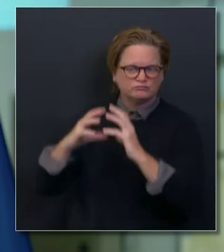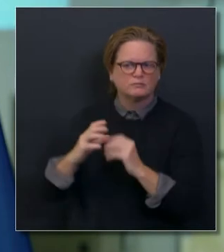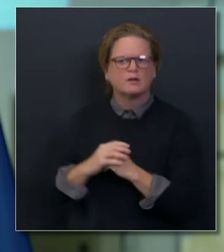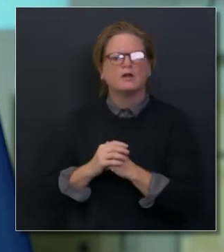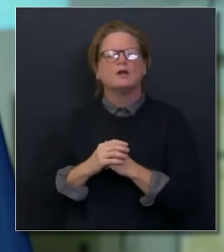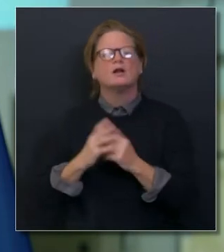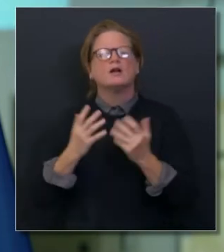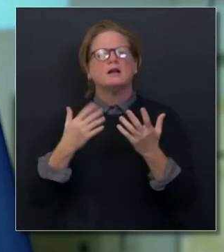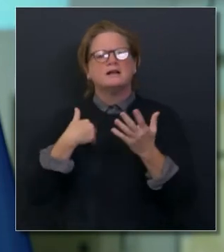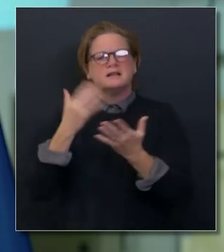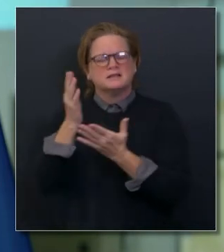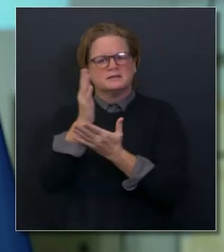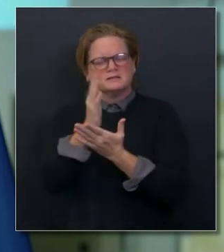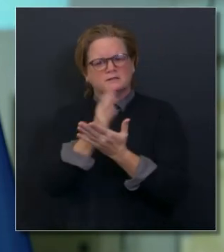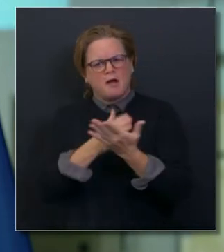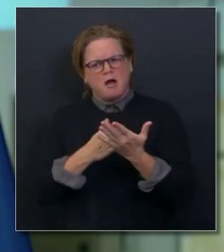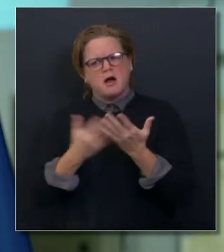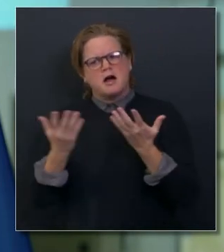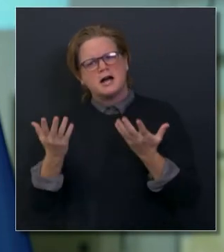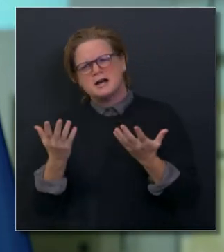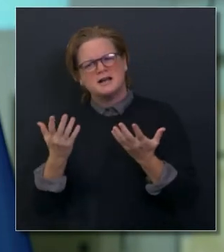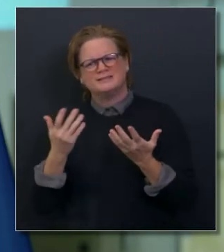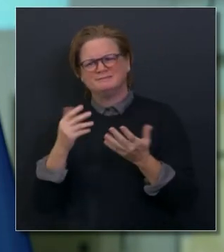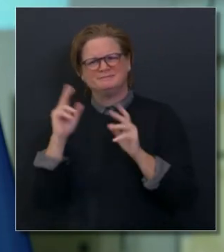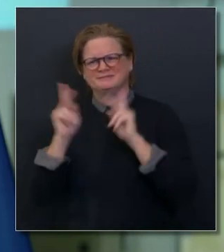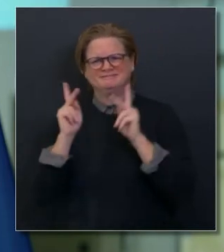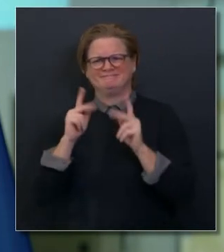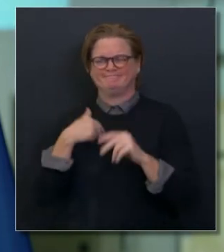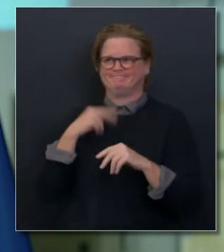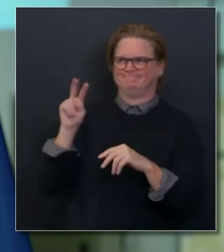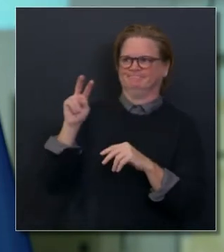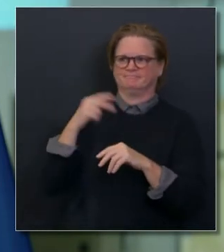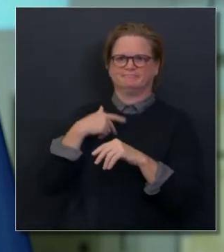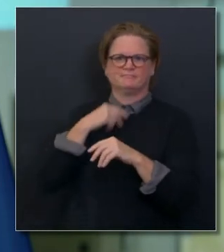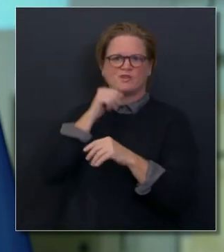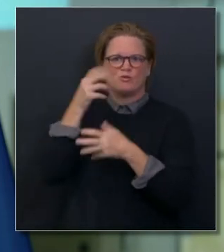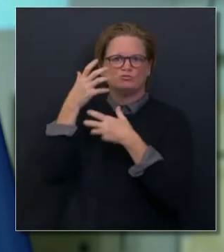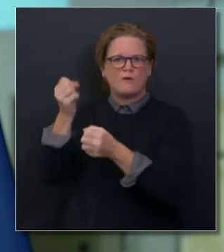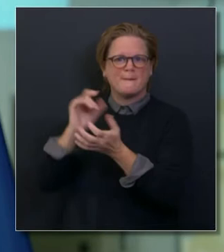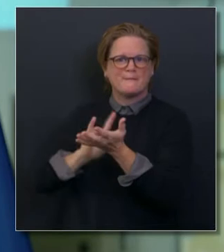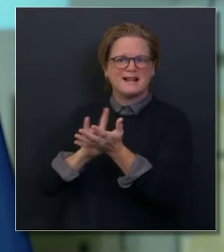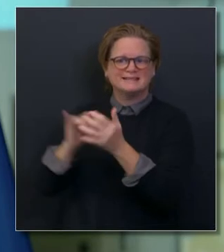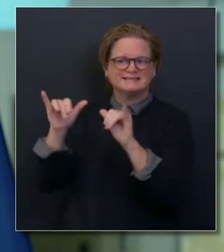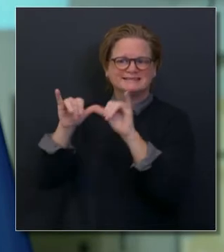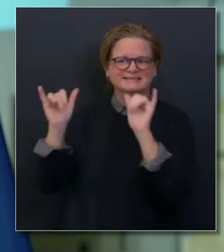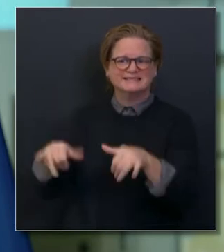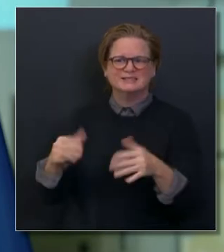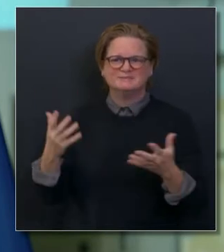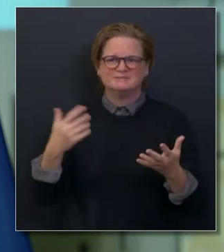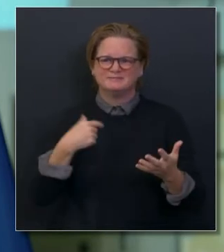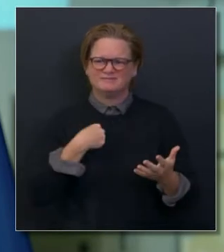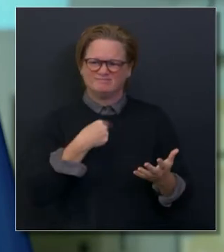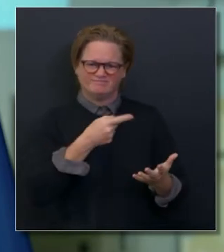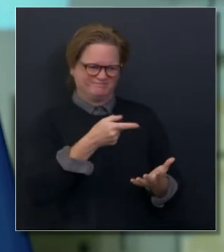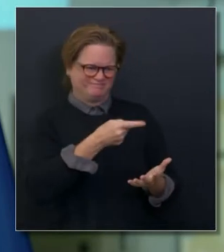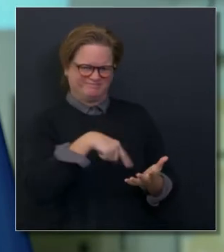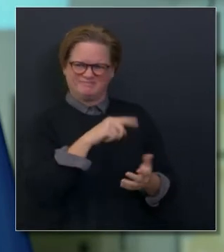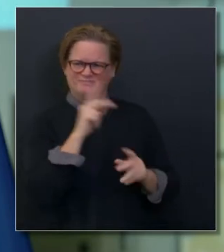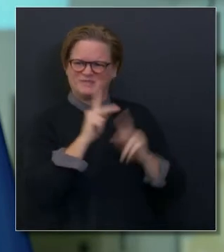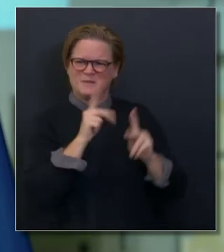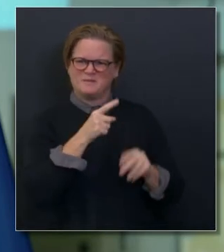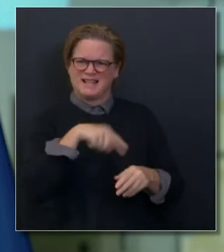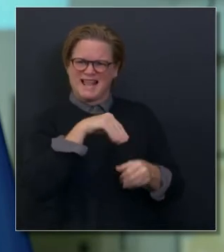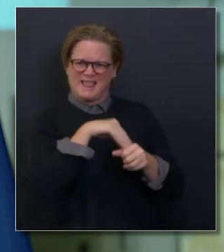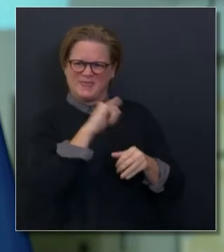vacuna por esta desconfianza válida en el sistema médico. En resumidas cuentas, estas